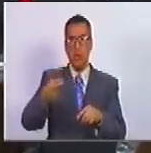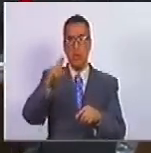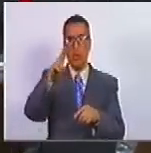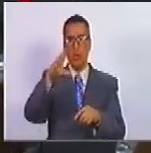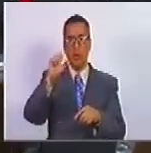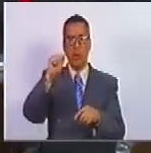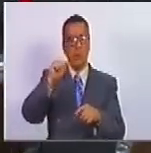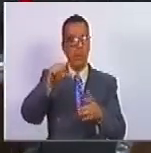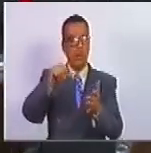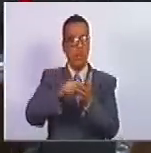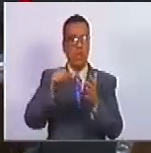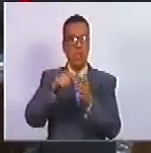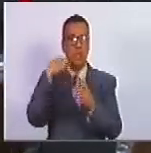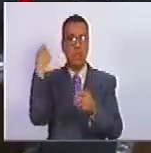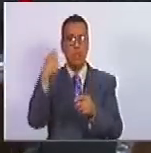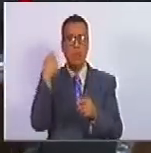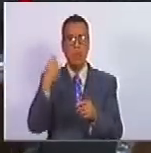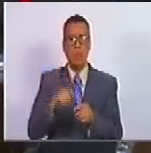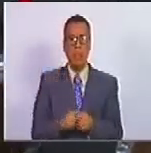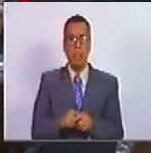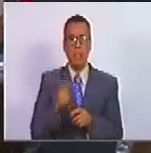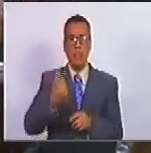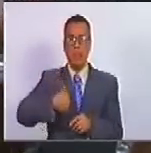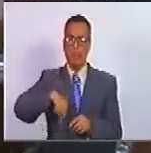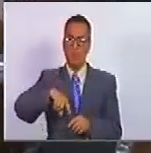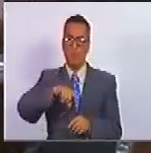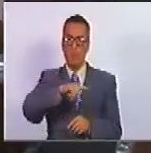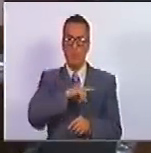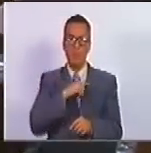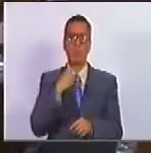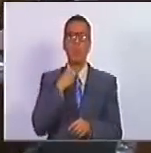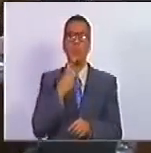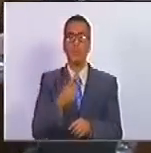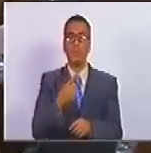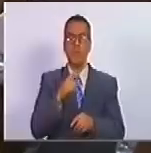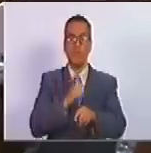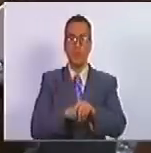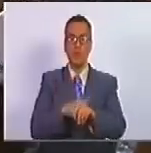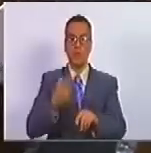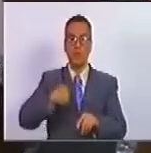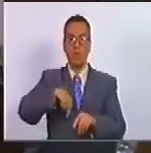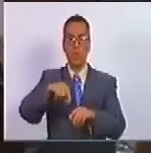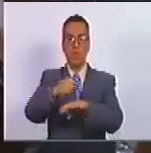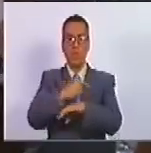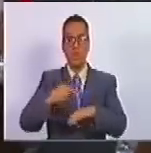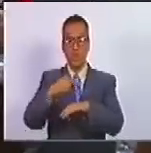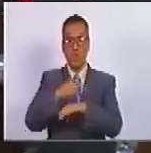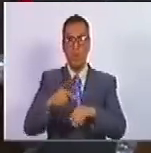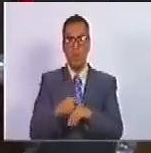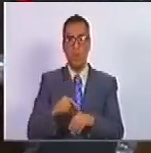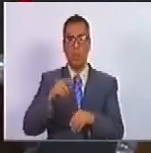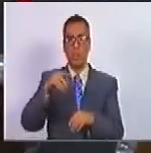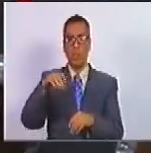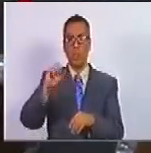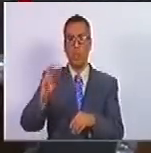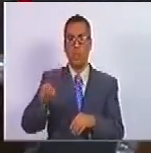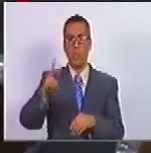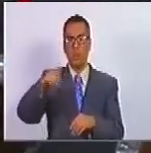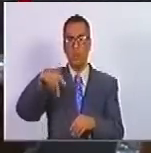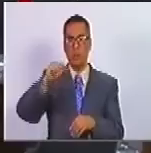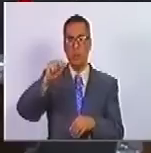capital, pues, del estado Apure, donde nuestro orador de orden fue nuestro gobernador Germán